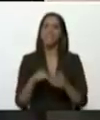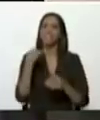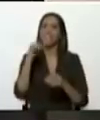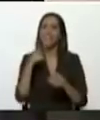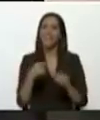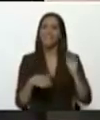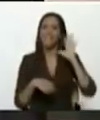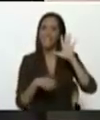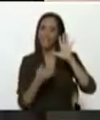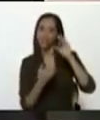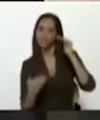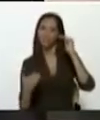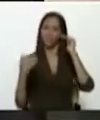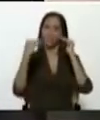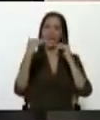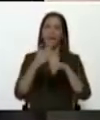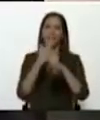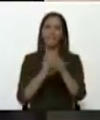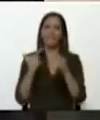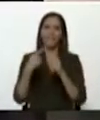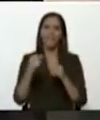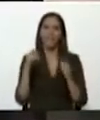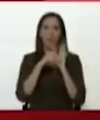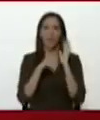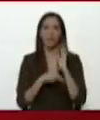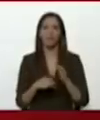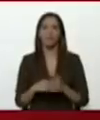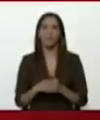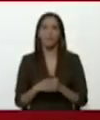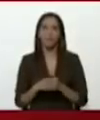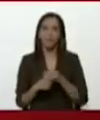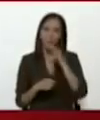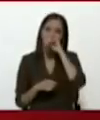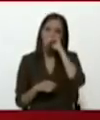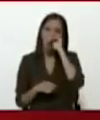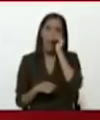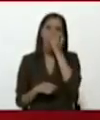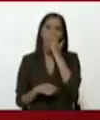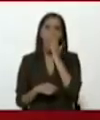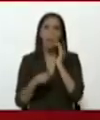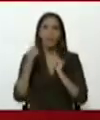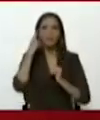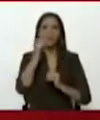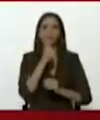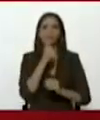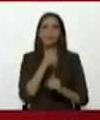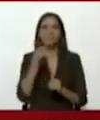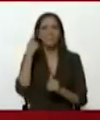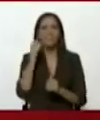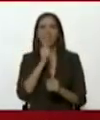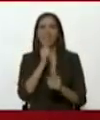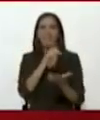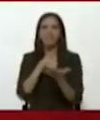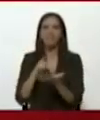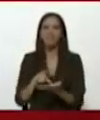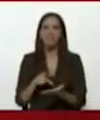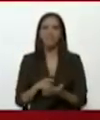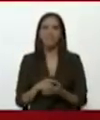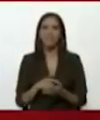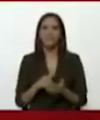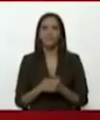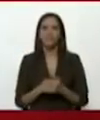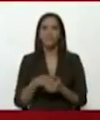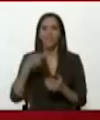tendencias. Vamos a ponerla de primera antes de irnos. Mira, del programa. Antes, ¿sabes quién anda por ahí? ¿Quién anda? ¿Tú sabes quién anda por ahí? ¿Quién anda? Héctor